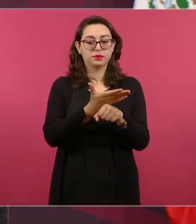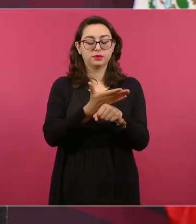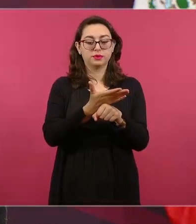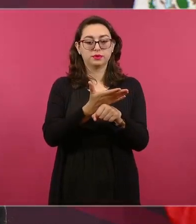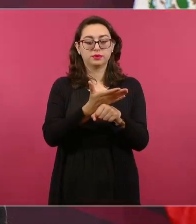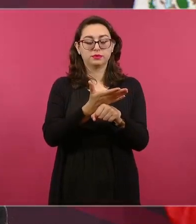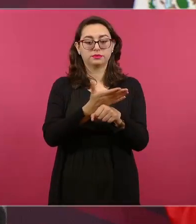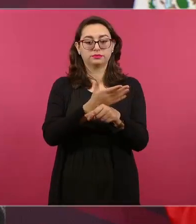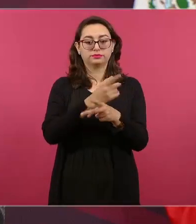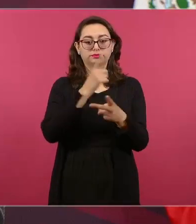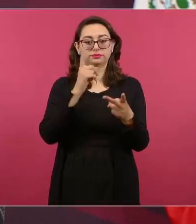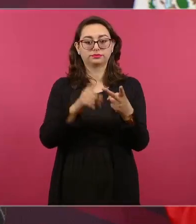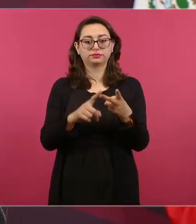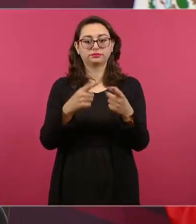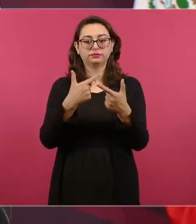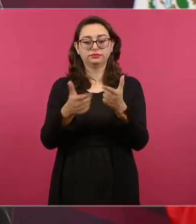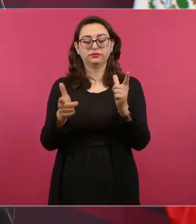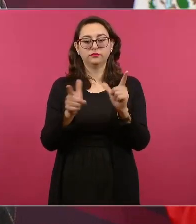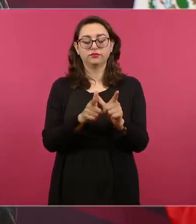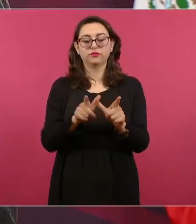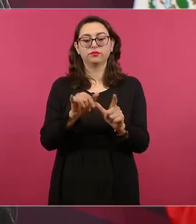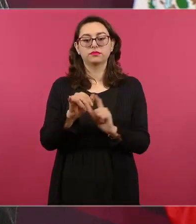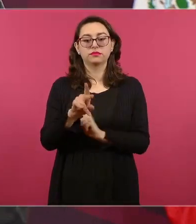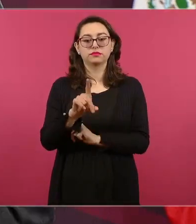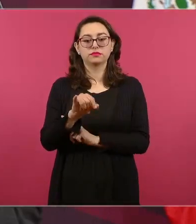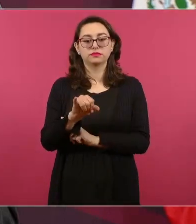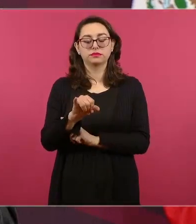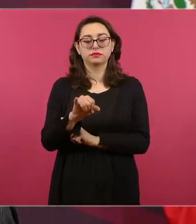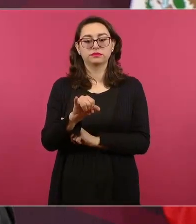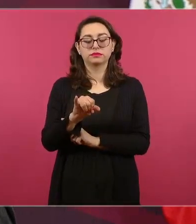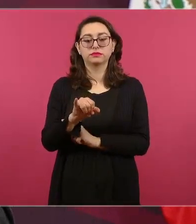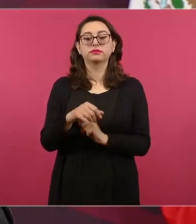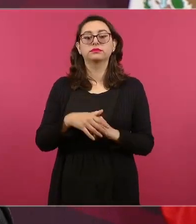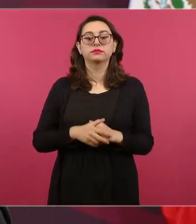También del grupo Indy